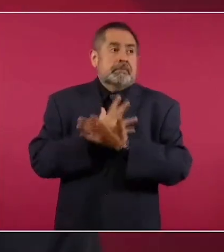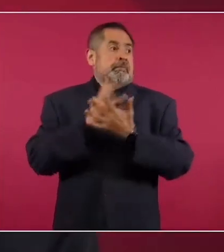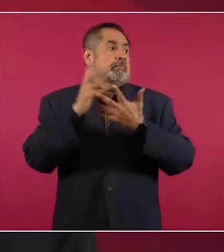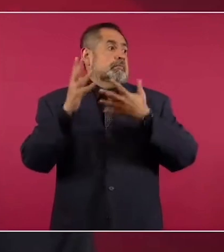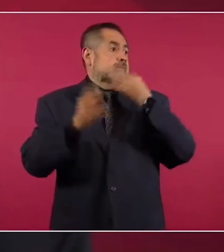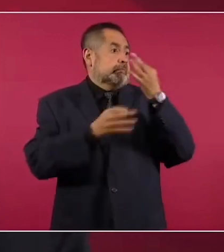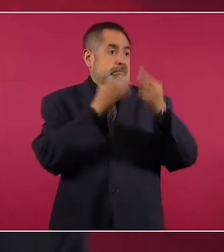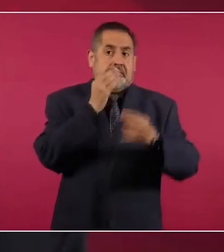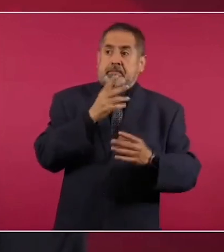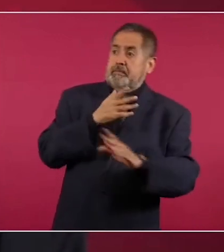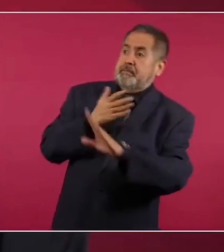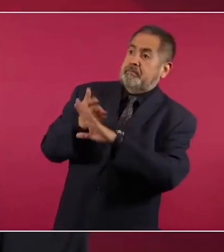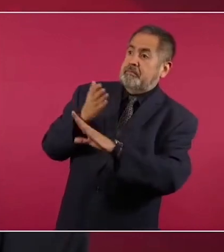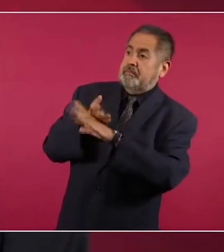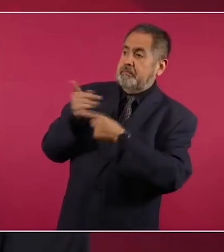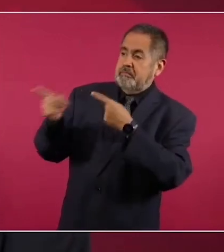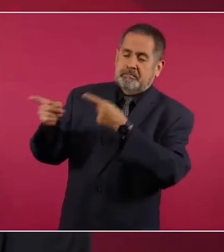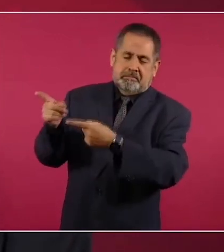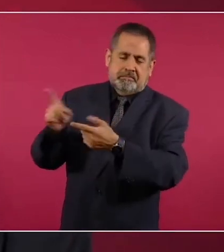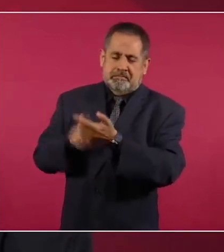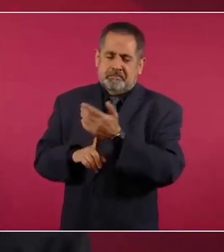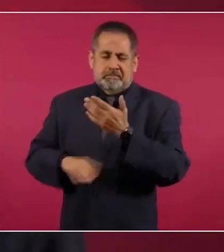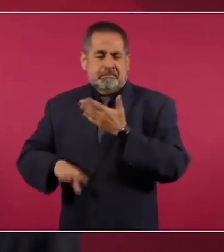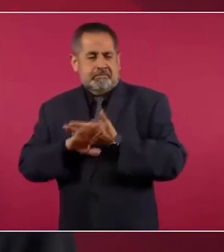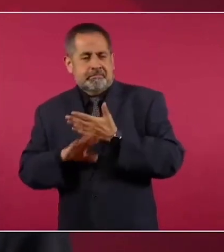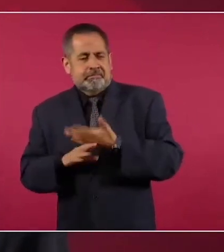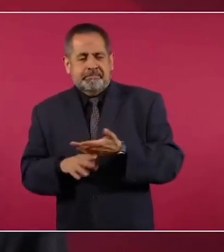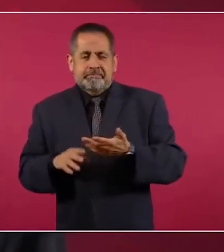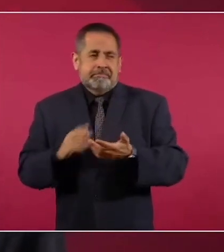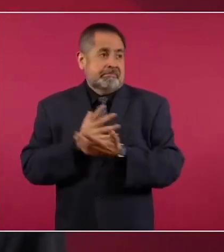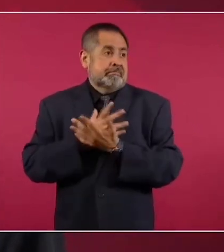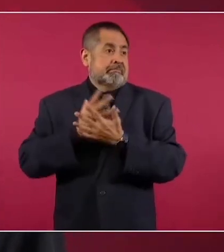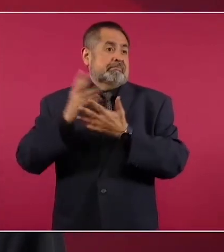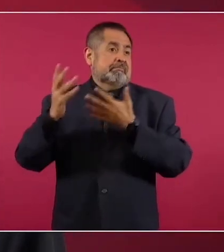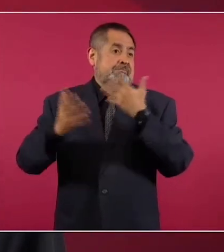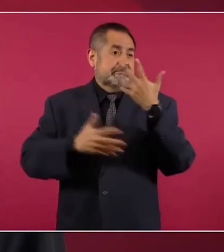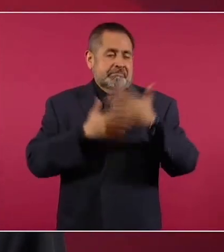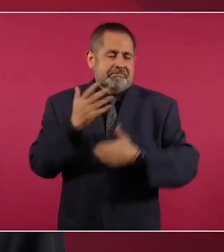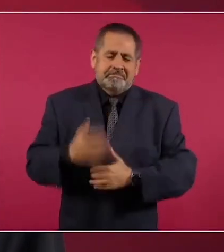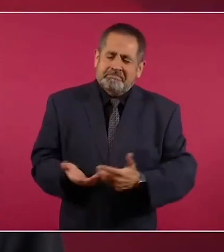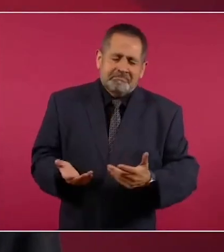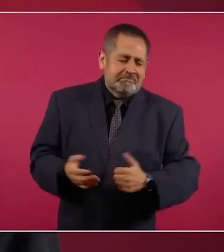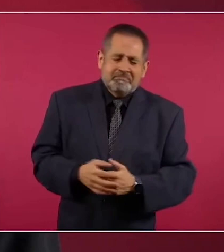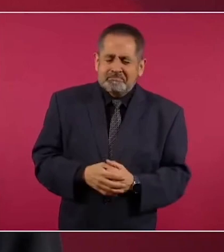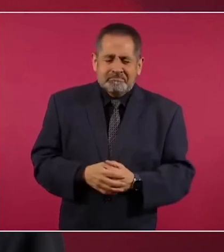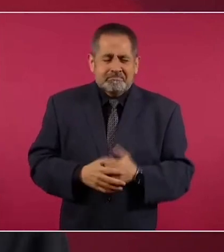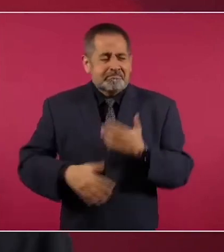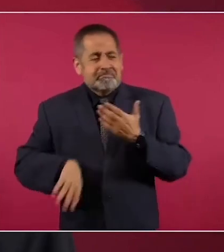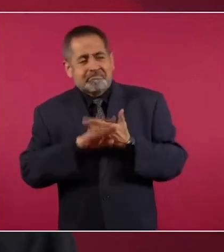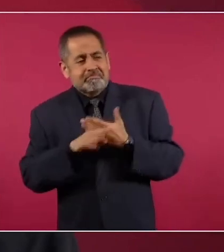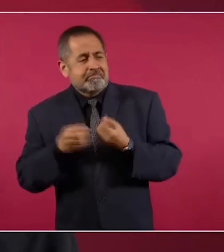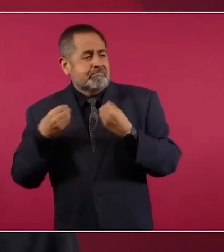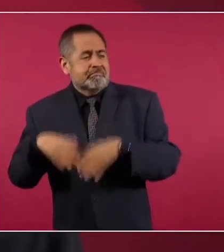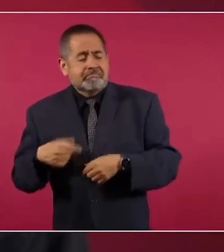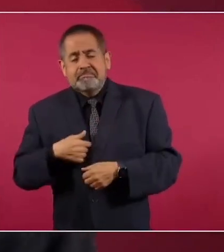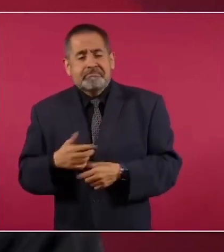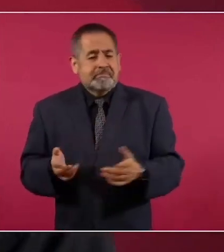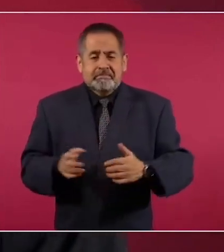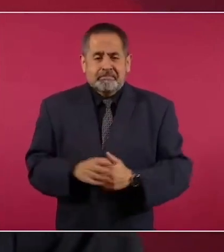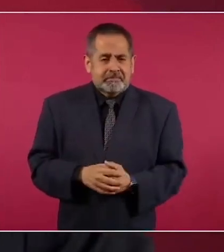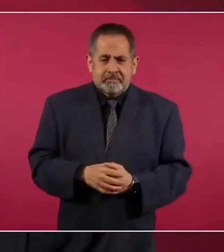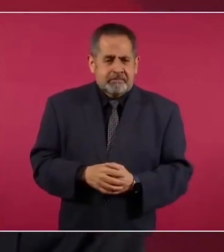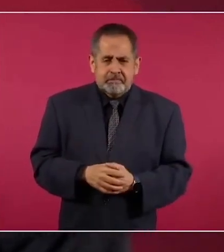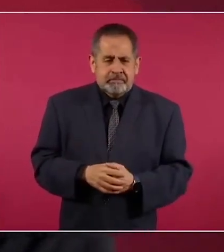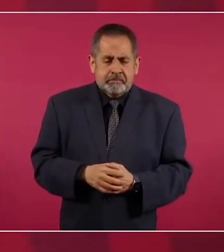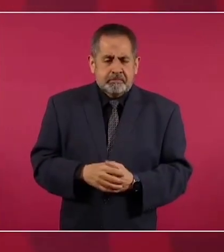quieren que se convierta en un escándalo para perjudicarnos. Nosotros siempre